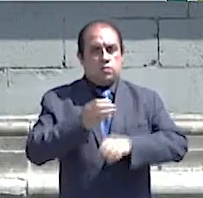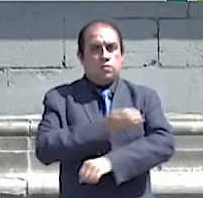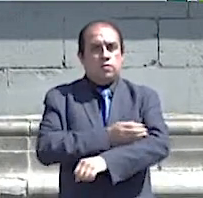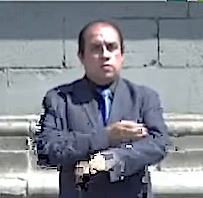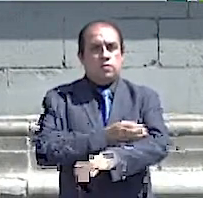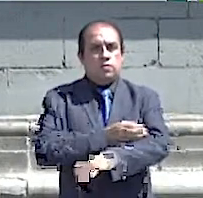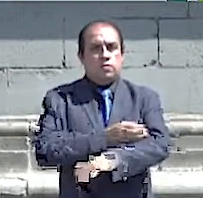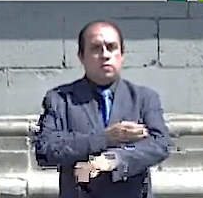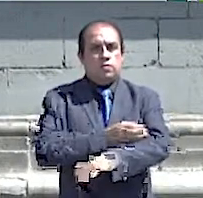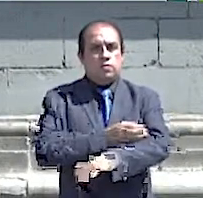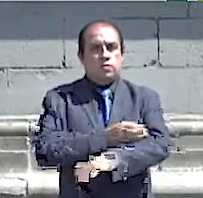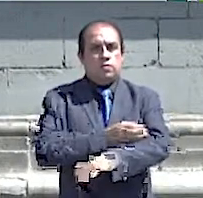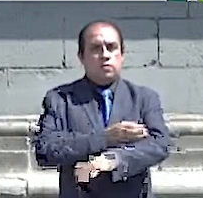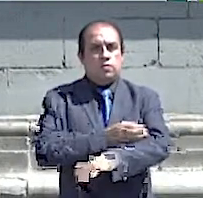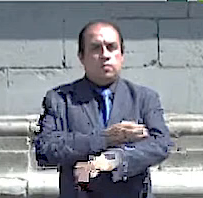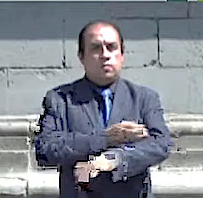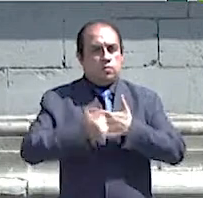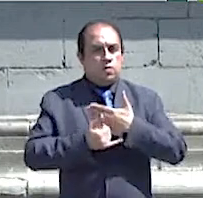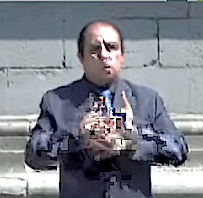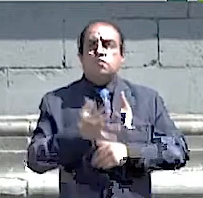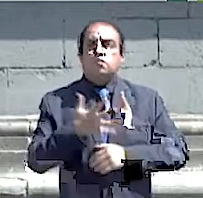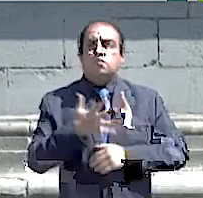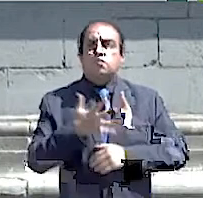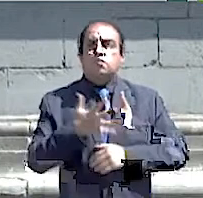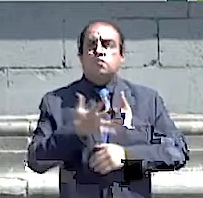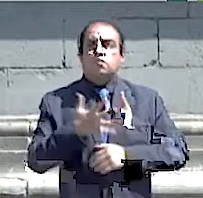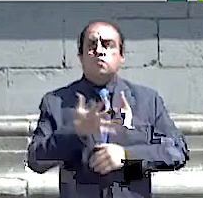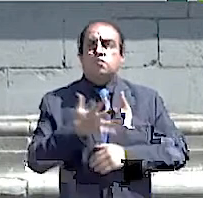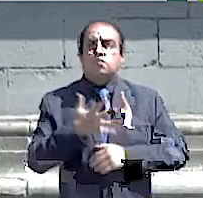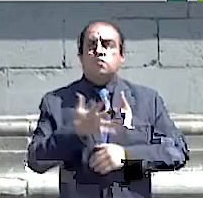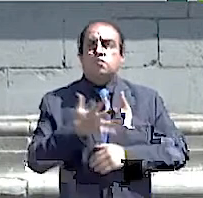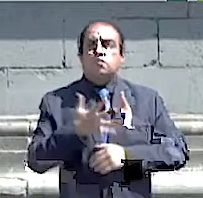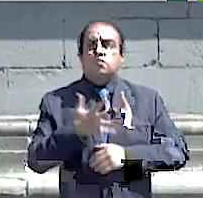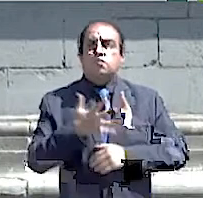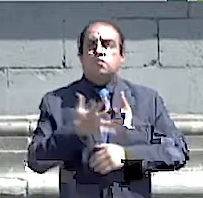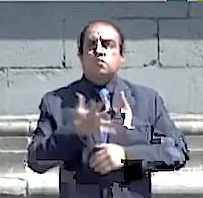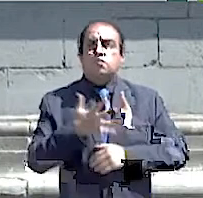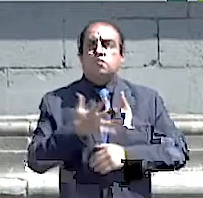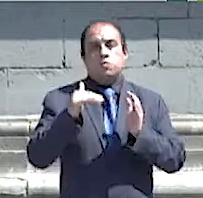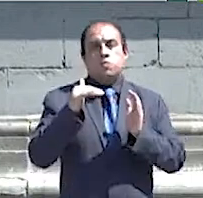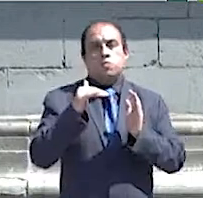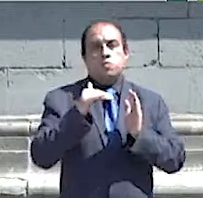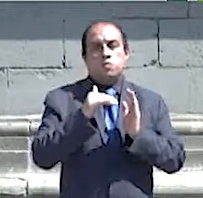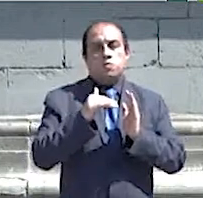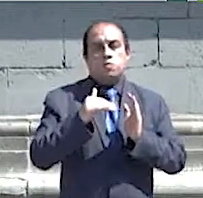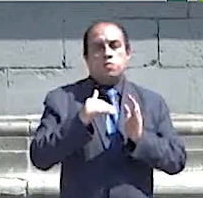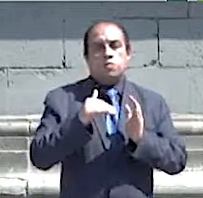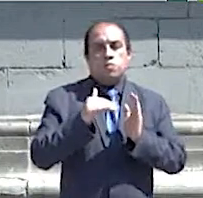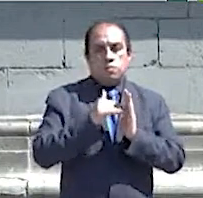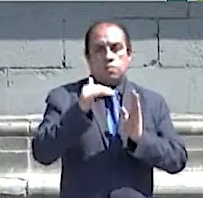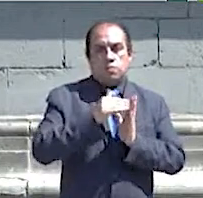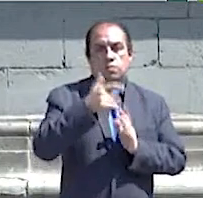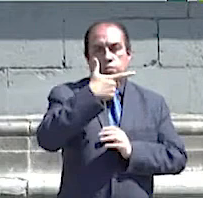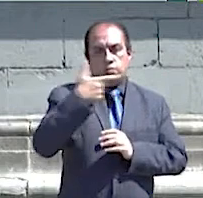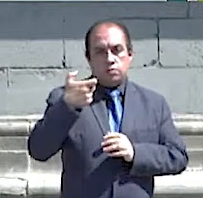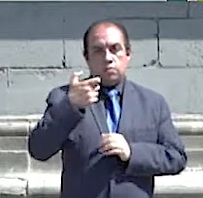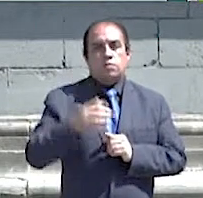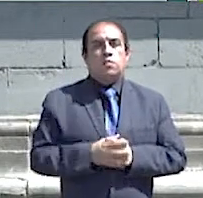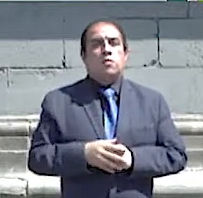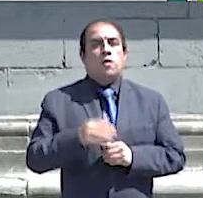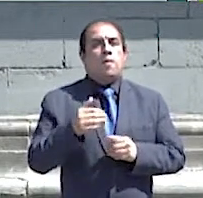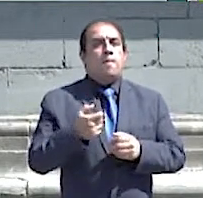19 proyectos que suman aproximadamente 8.700 millones de pesos de inversión estimada. Tres de